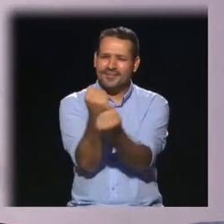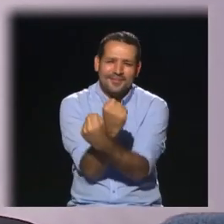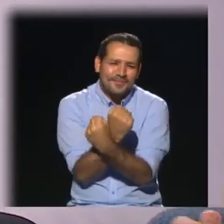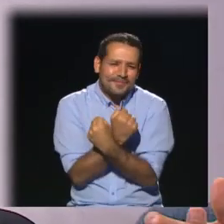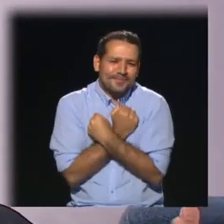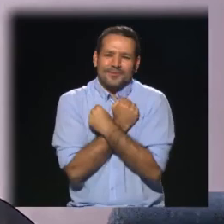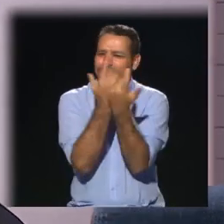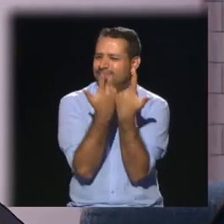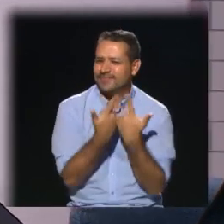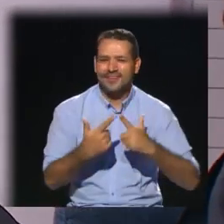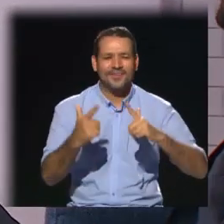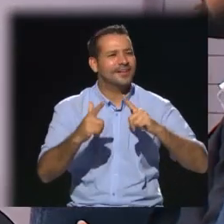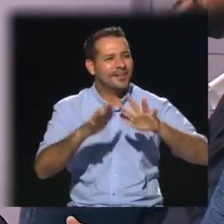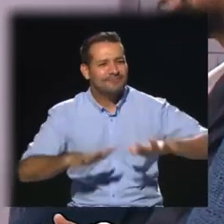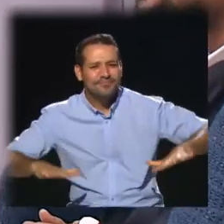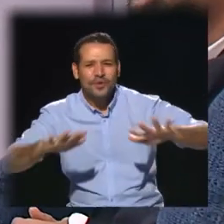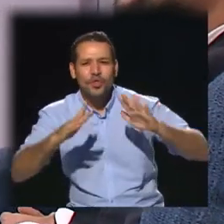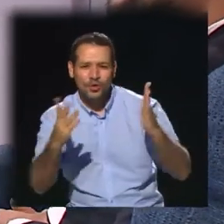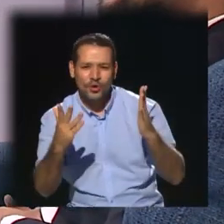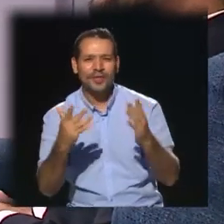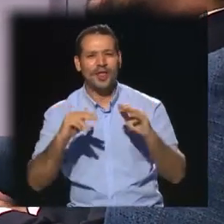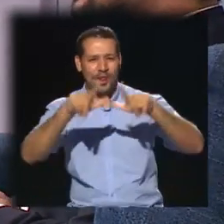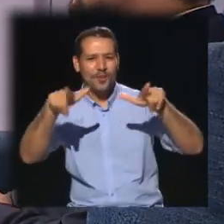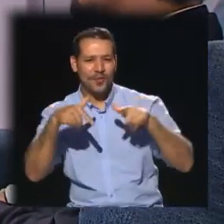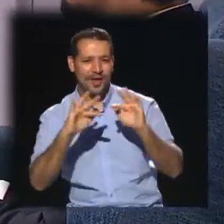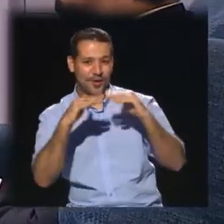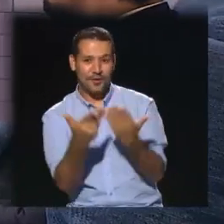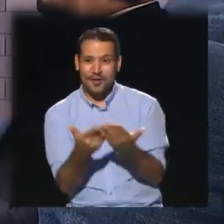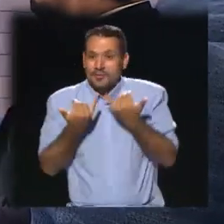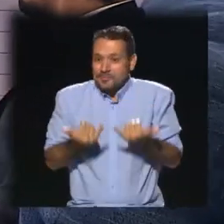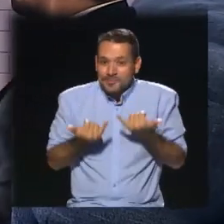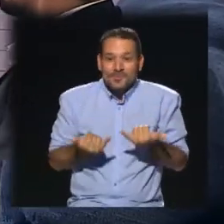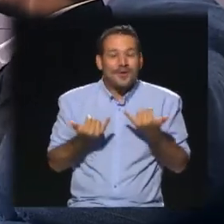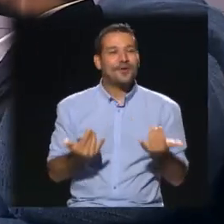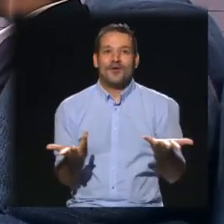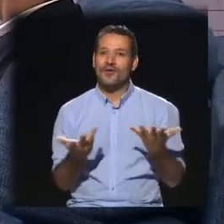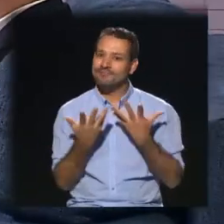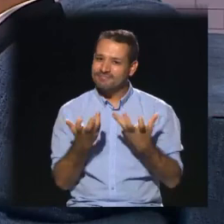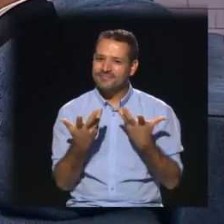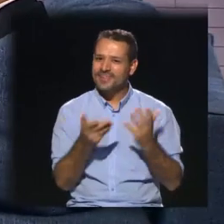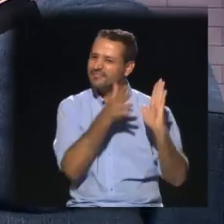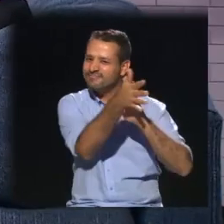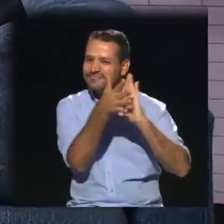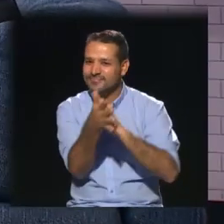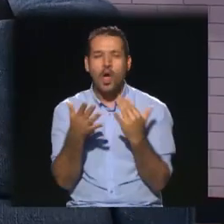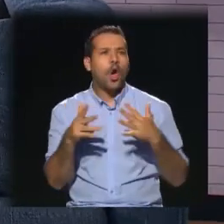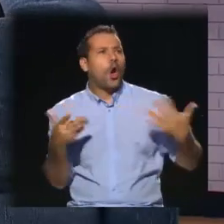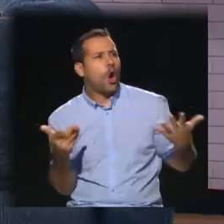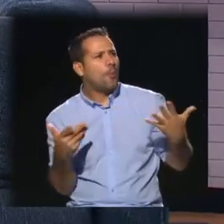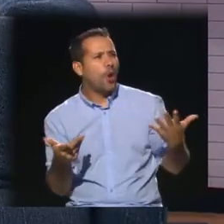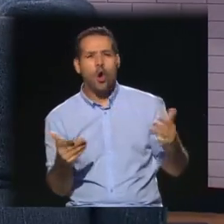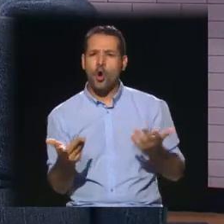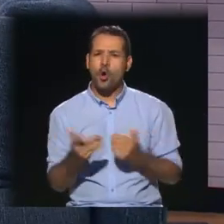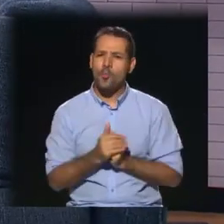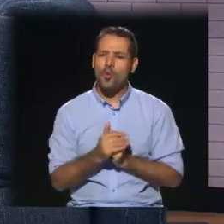en el entorno escolar, en el ambiente del aprendizaje. Así es. Bueno, yo quiero arrancar con usted, José Luis, y es, bueno, ¿cómo interactúa,